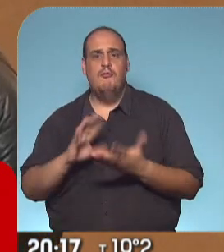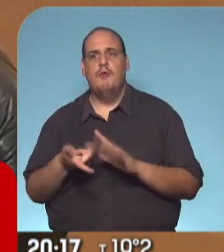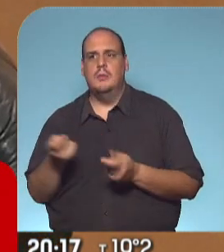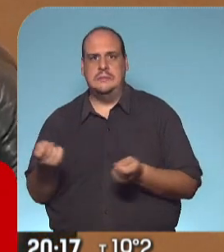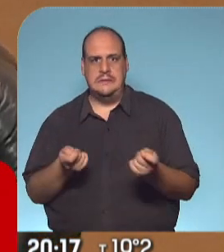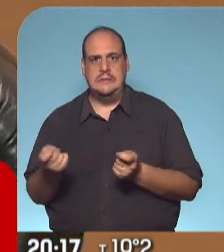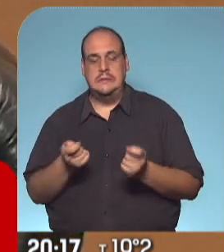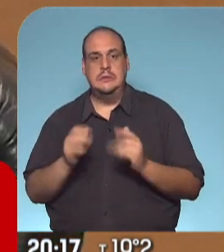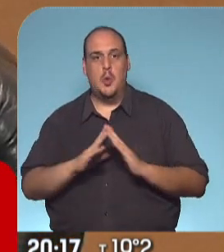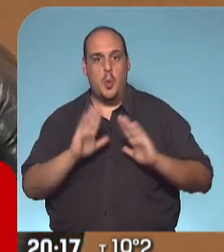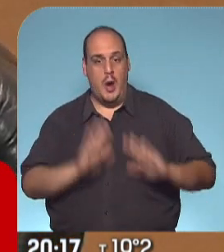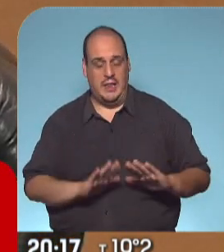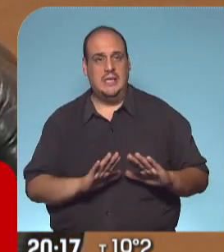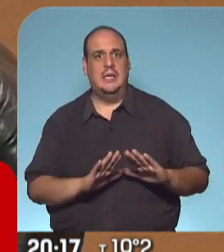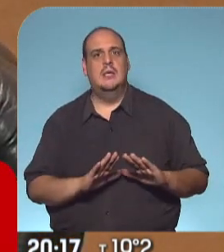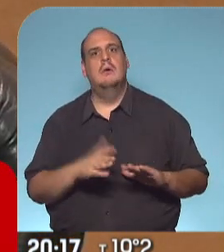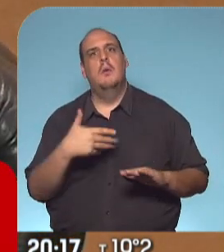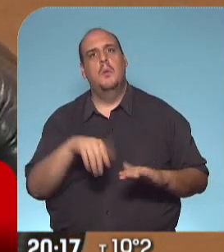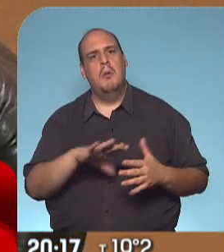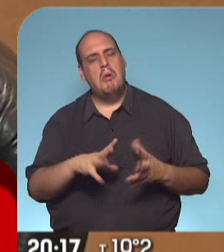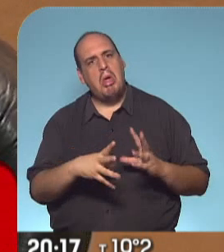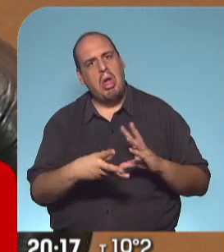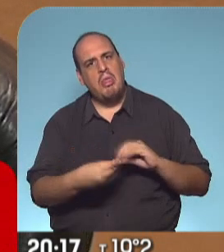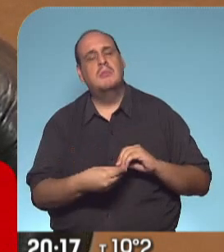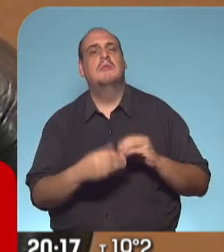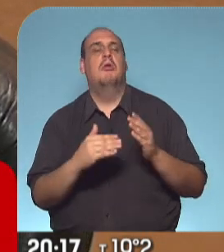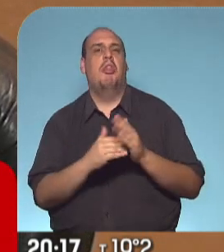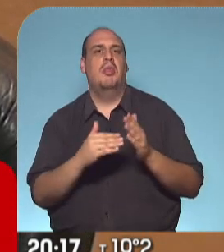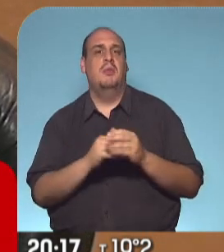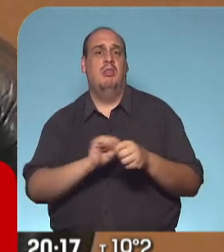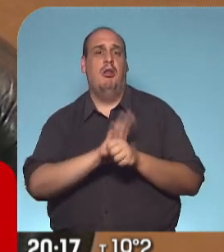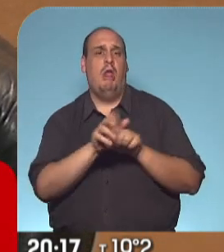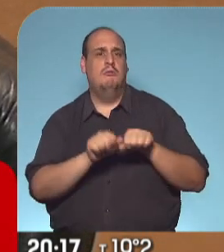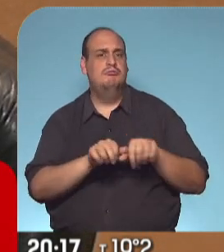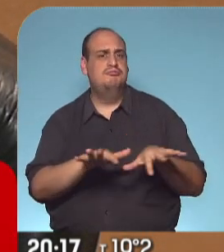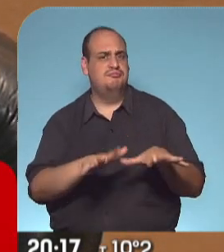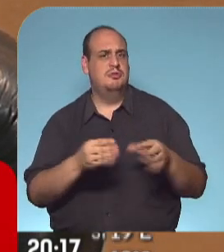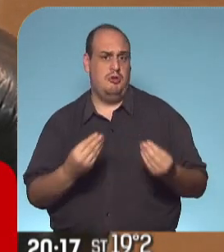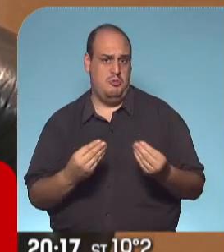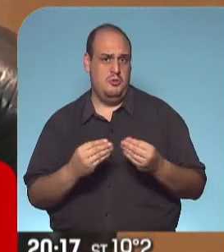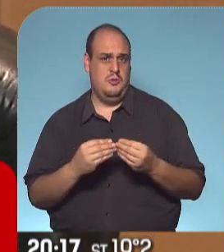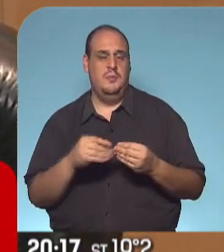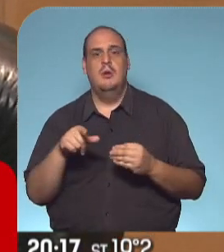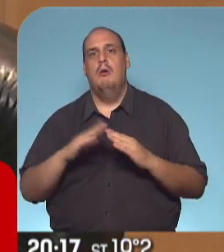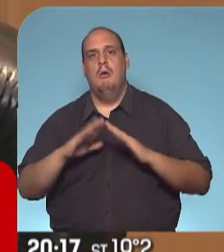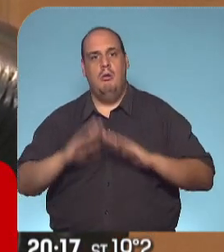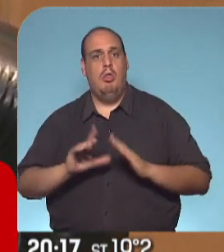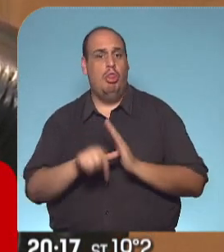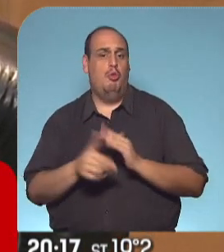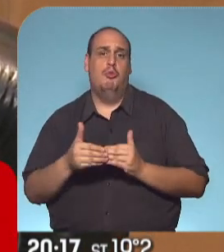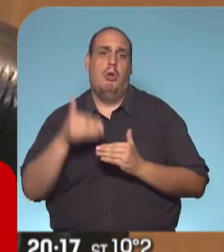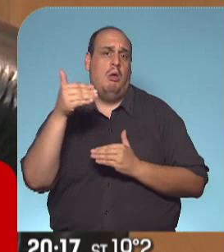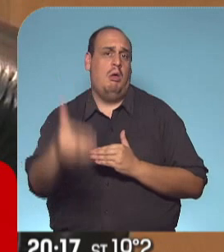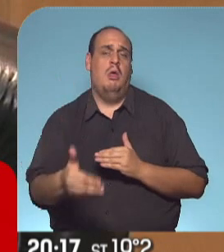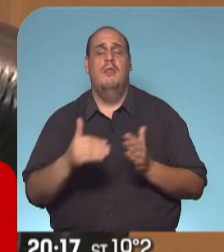una cuarentena que se va a ir adaptando a cómo evolucione la cuestión del coronavirus, pero que tendrá que durar lo que tenga que durar en